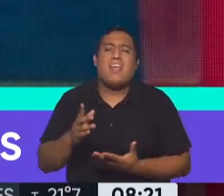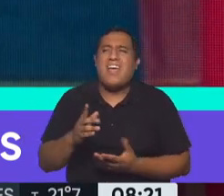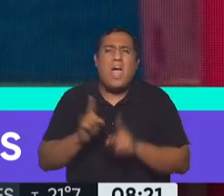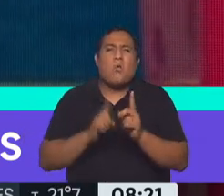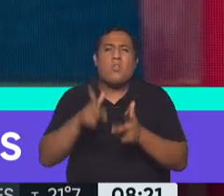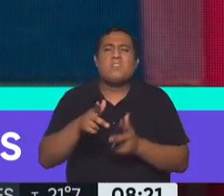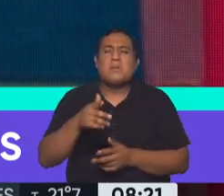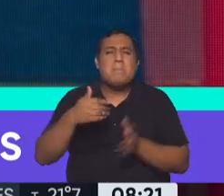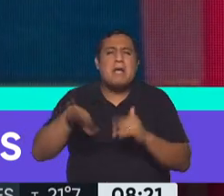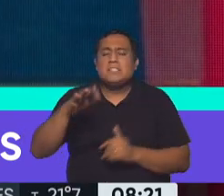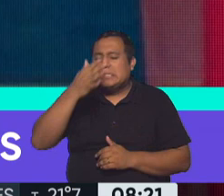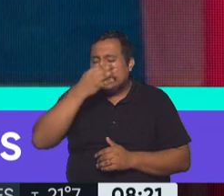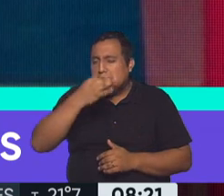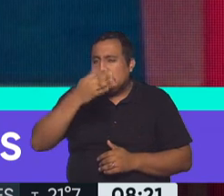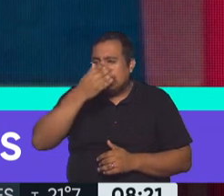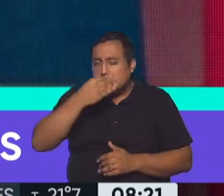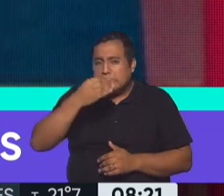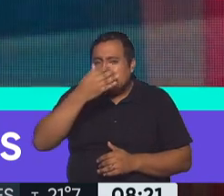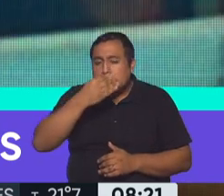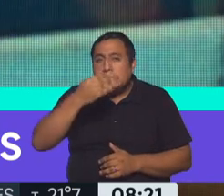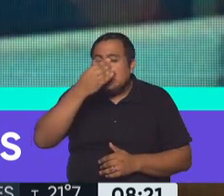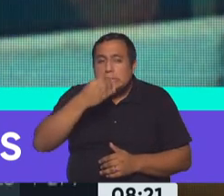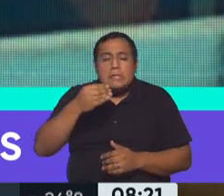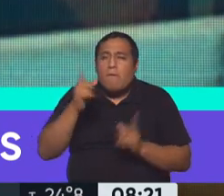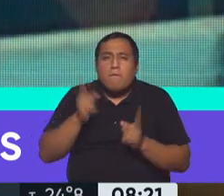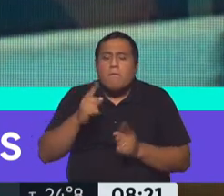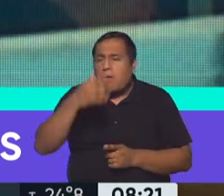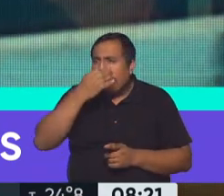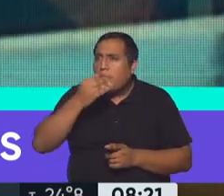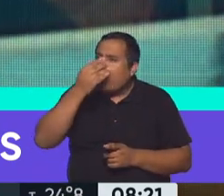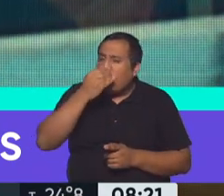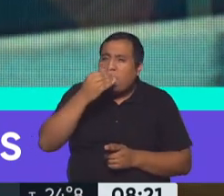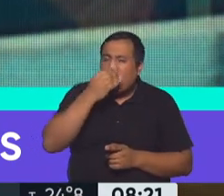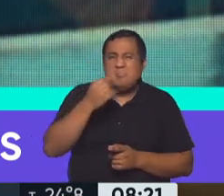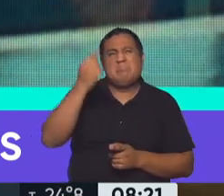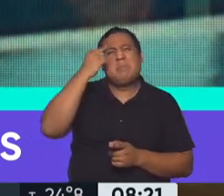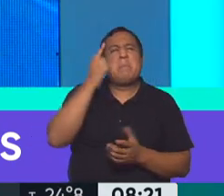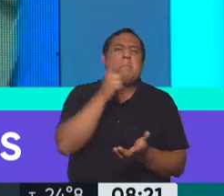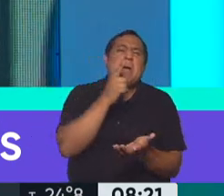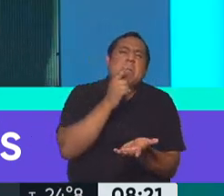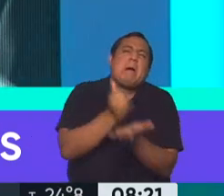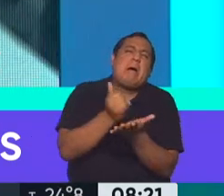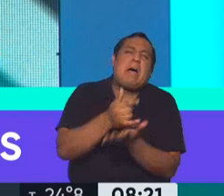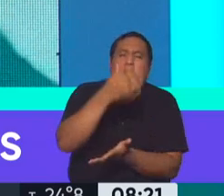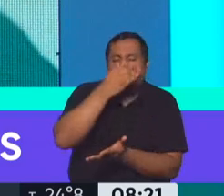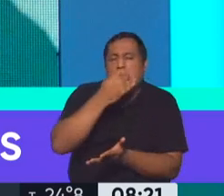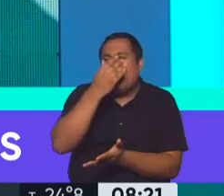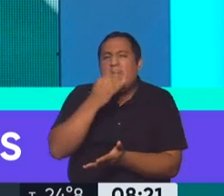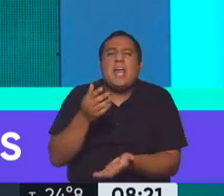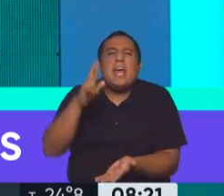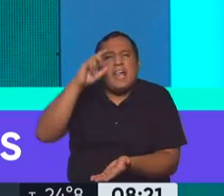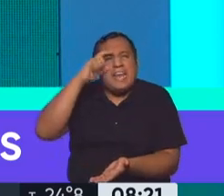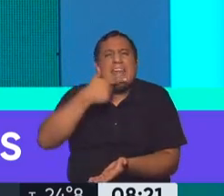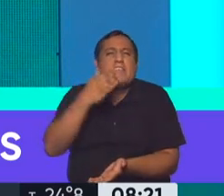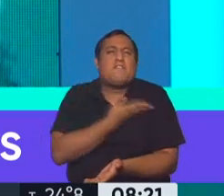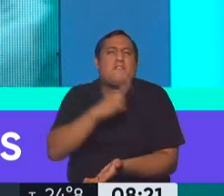que se nota en la nariz como la sensación de tener una mucosidad y que uno le puede confundir con un resfriado que cuando uno